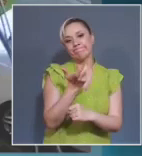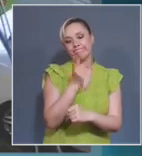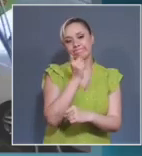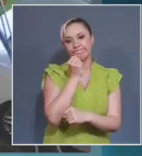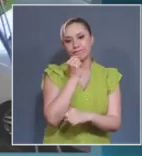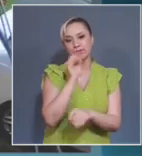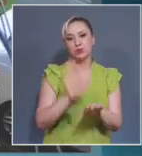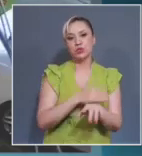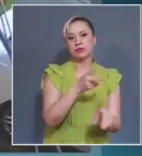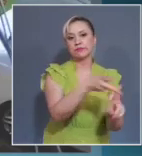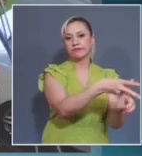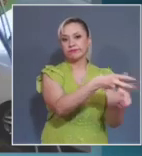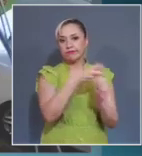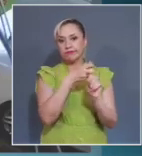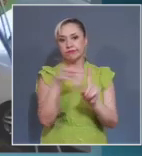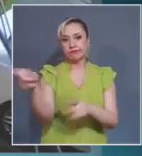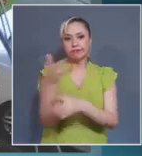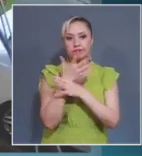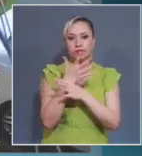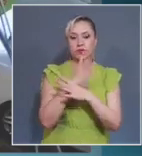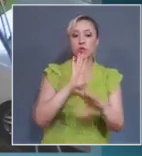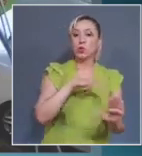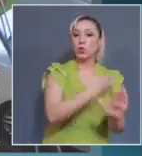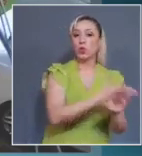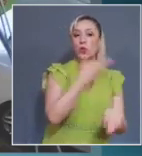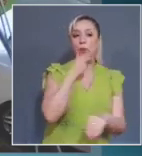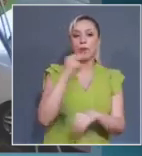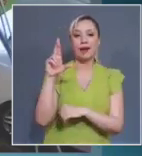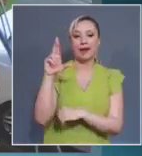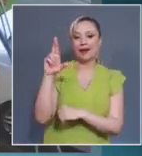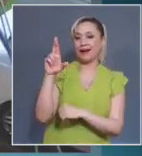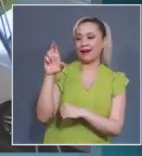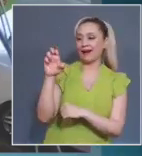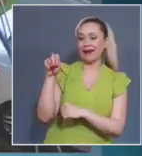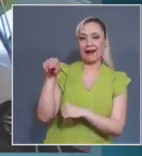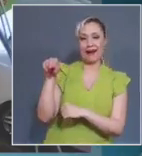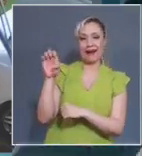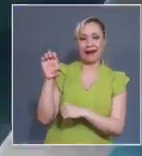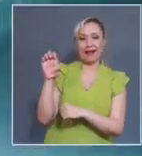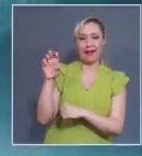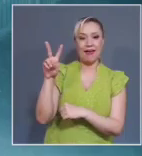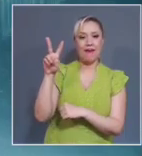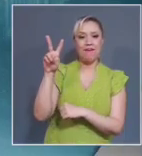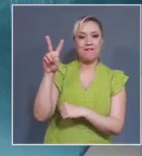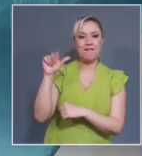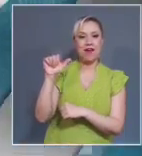agravado en contra de René Vallarta, hermano de Israel Vallarta, reveló su abogado.